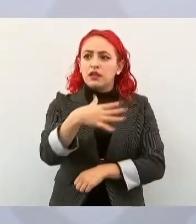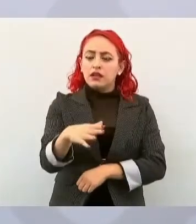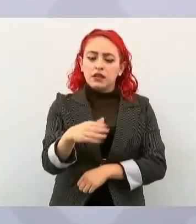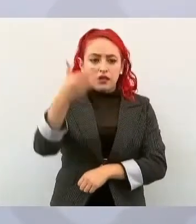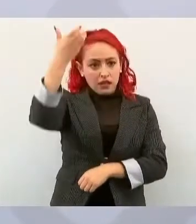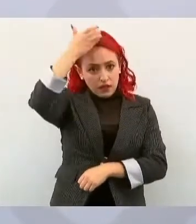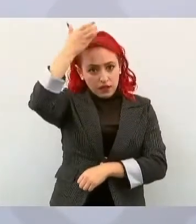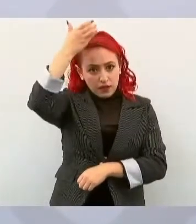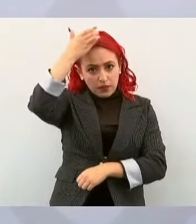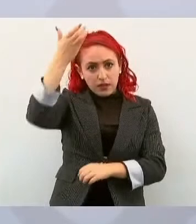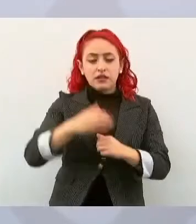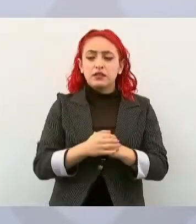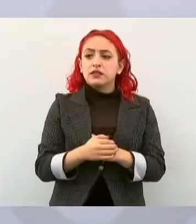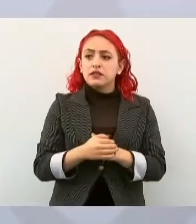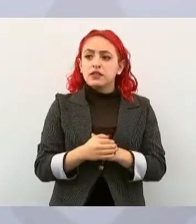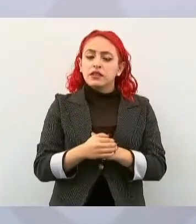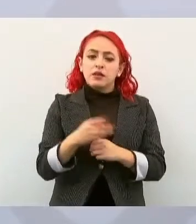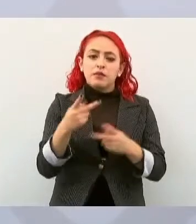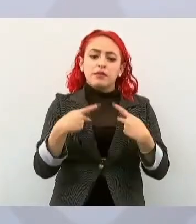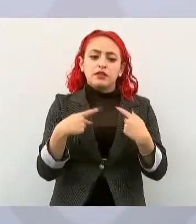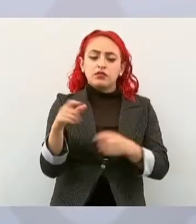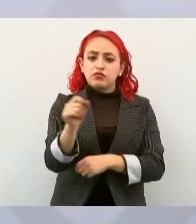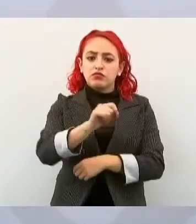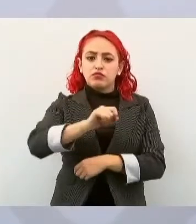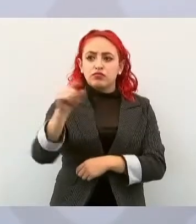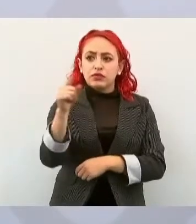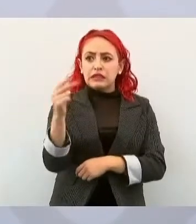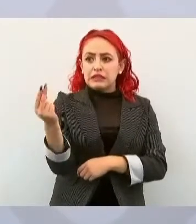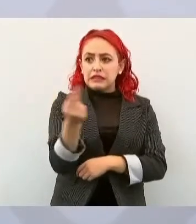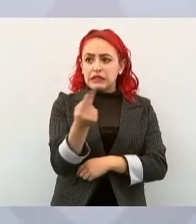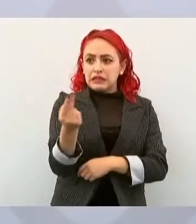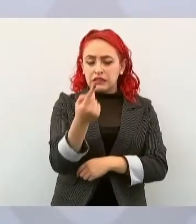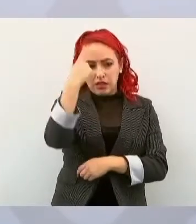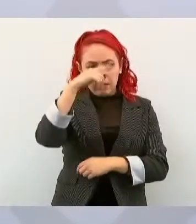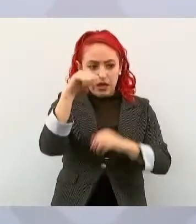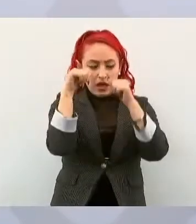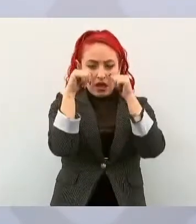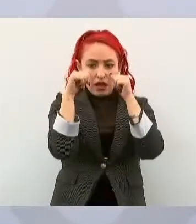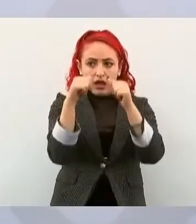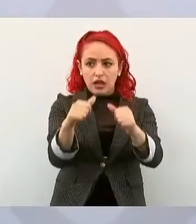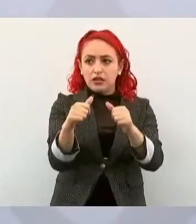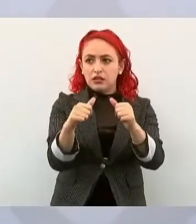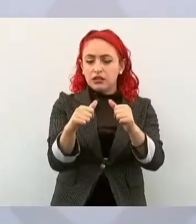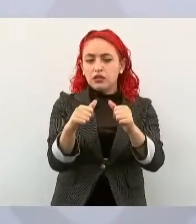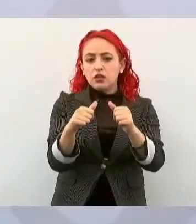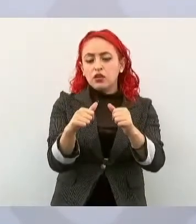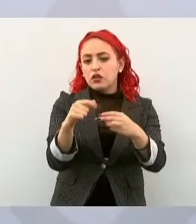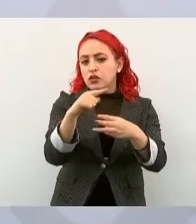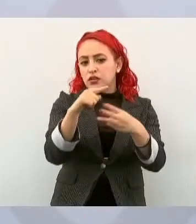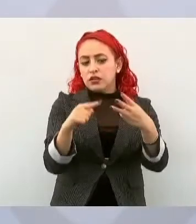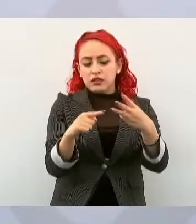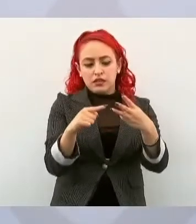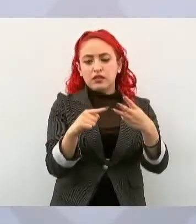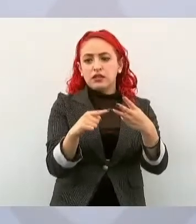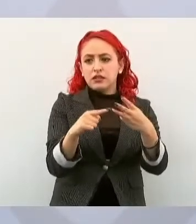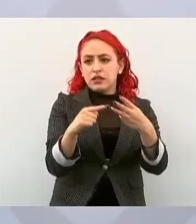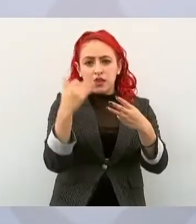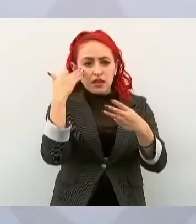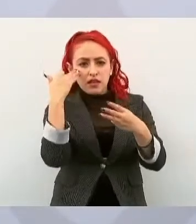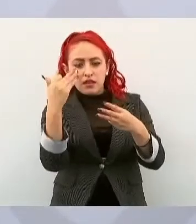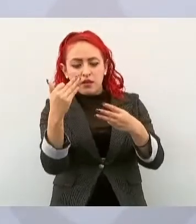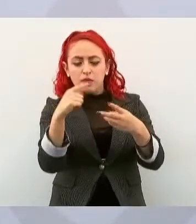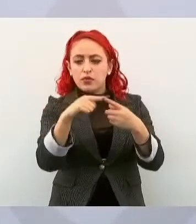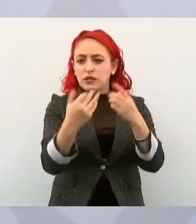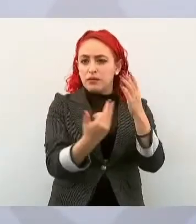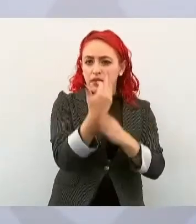las enfermeras y los especialistas que se requieran para la atención de los tres turnos y de todos los